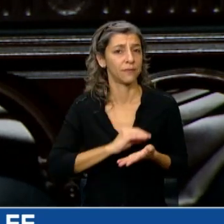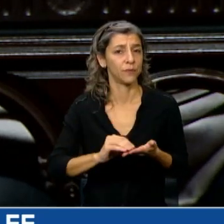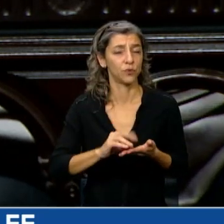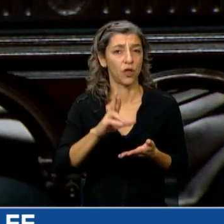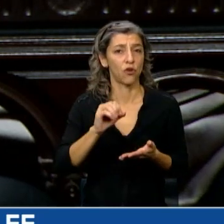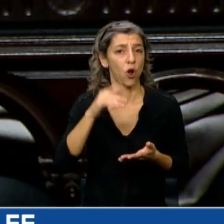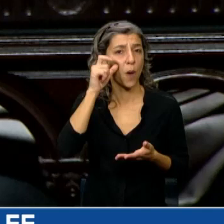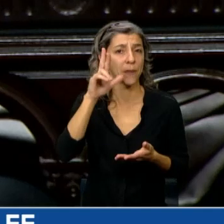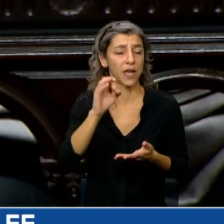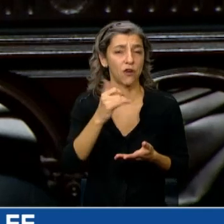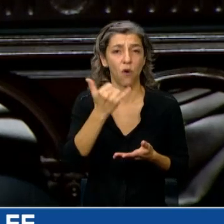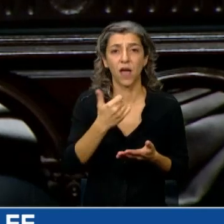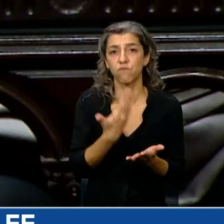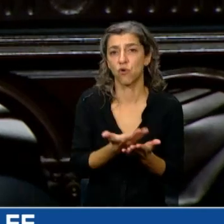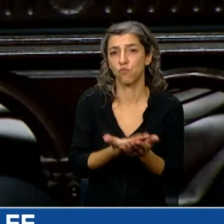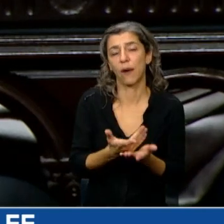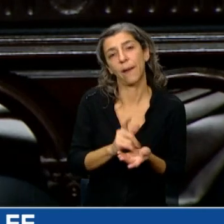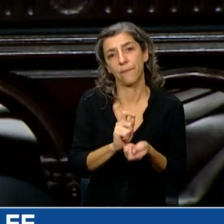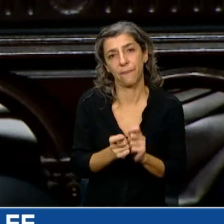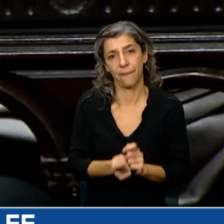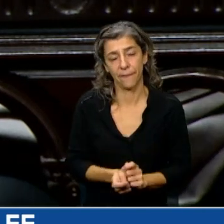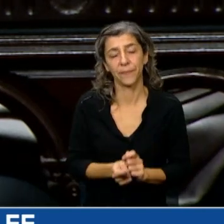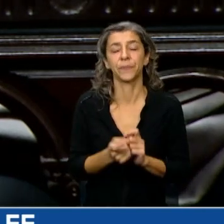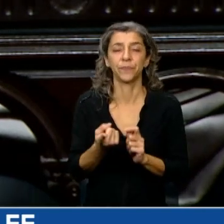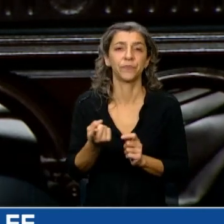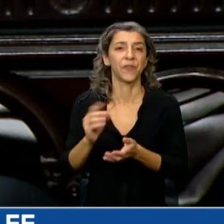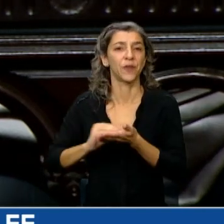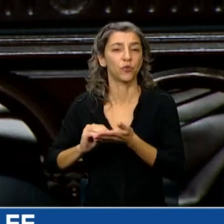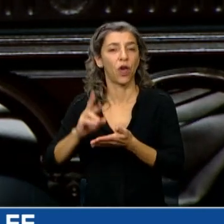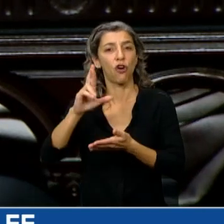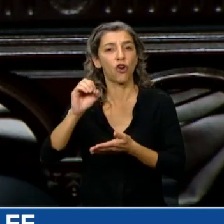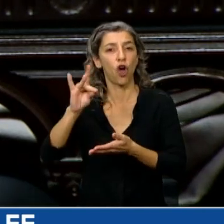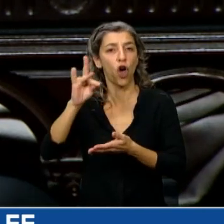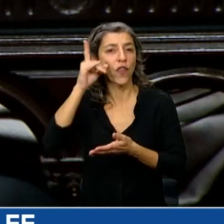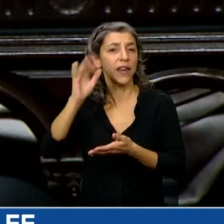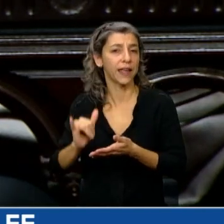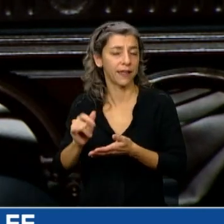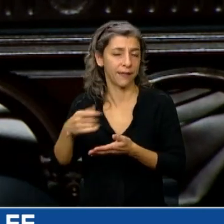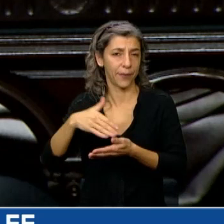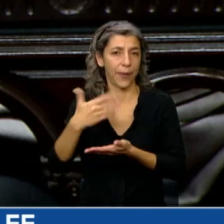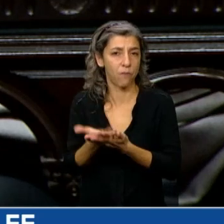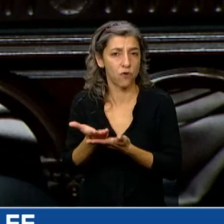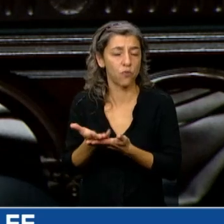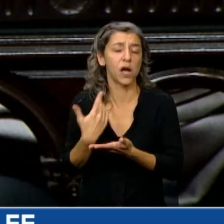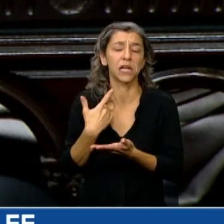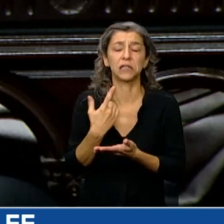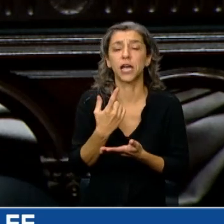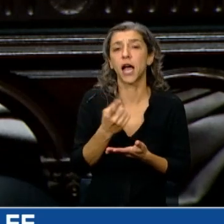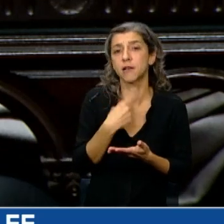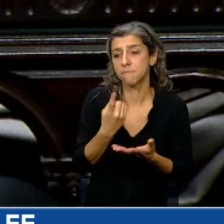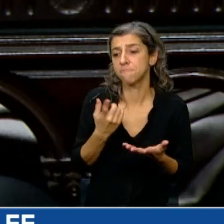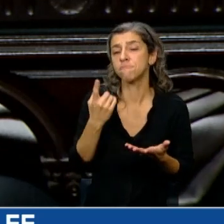Romero, va a haber una propuesta de modificación que va a realizar el diputado Rodríguez y que va a ser considerada por